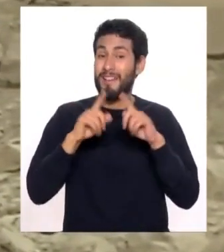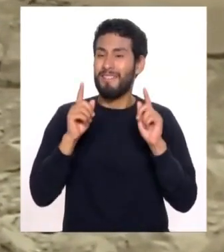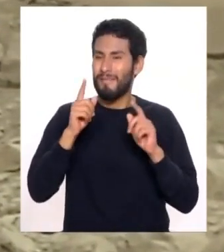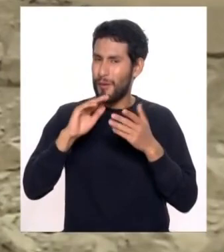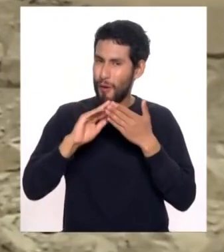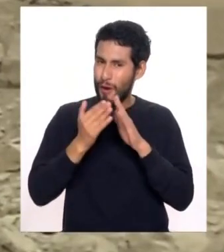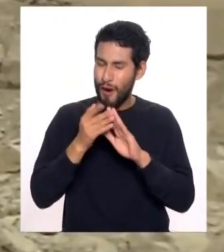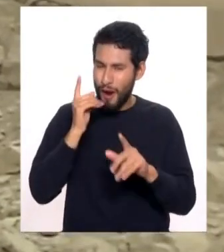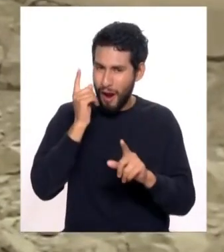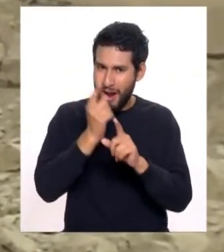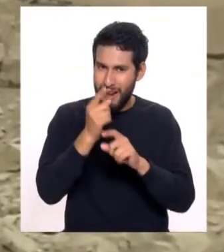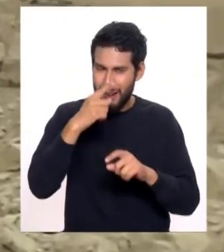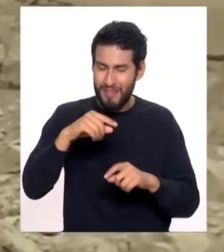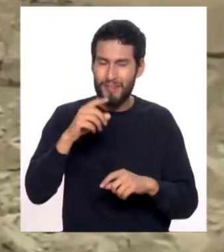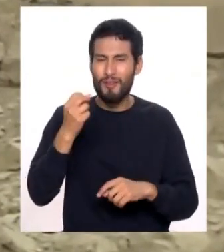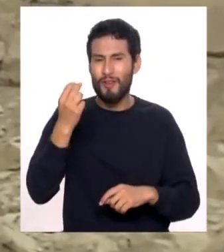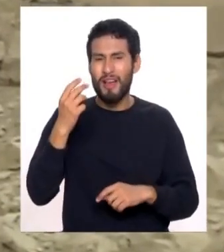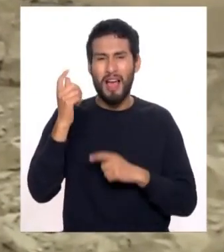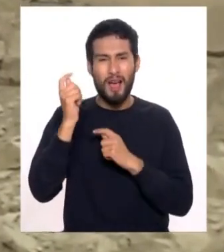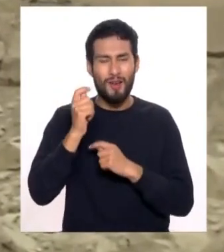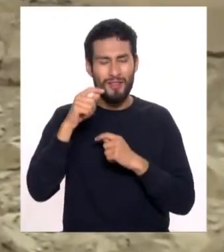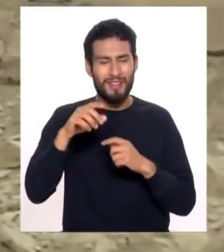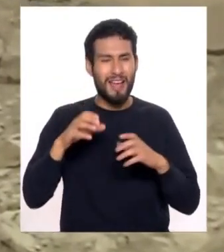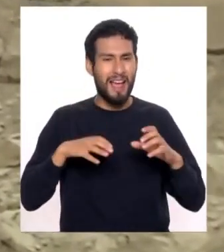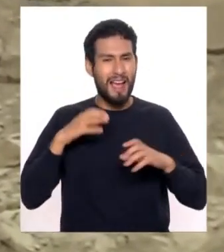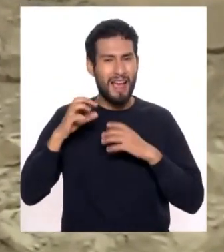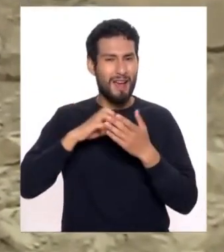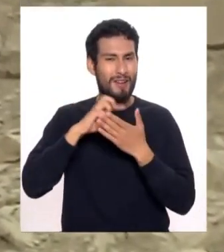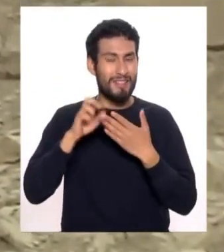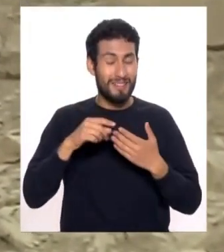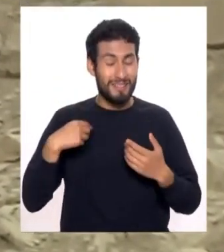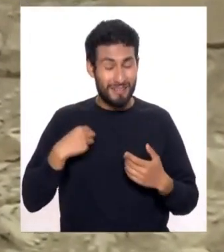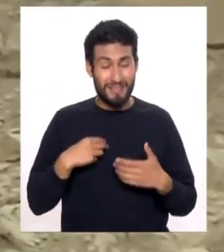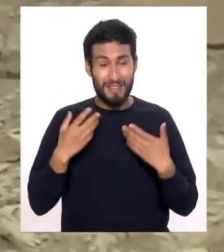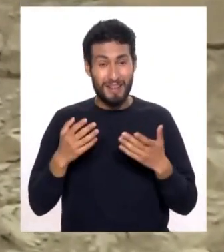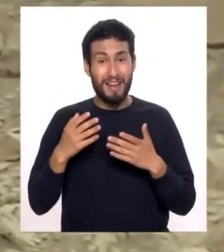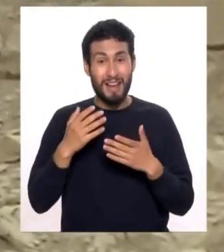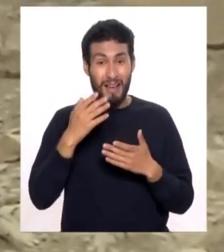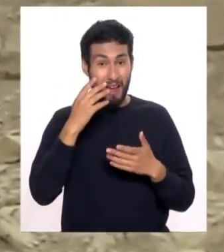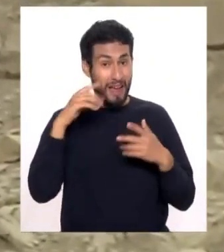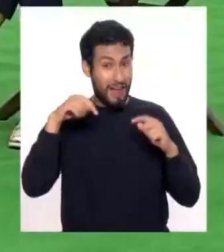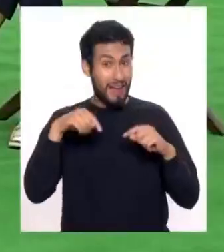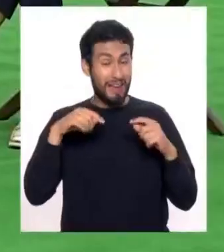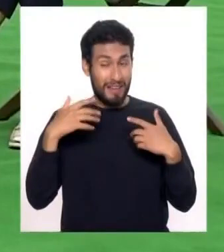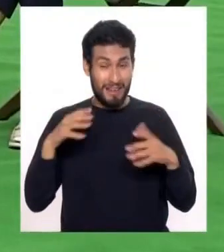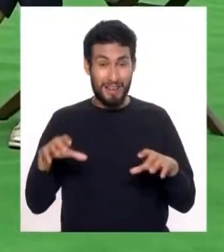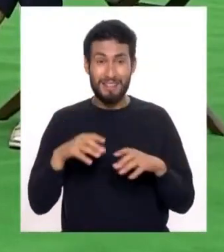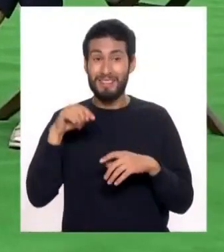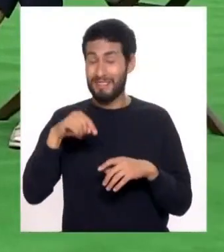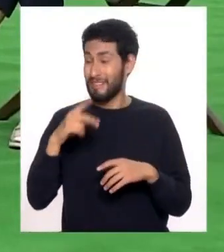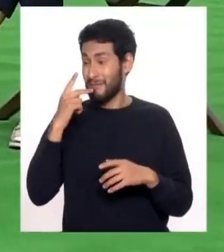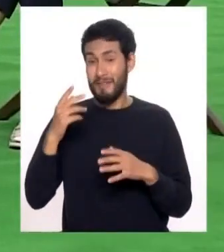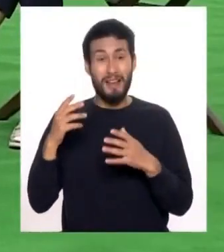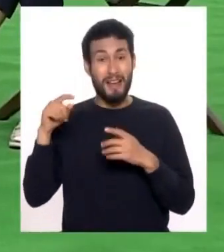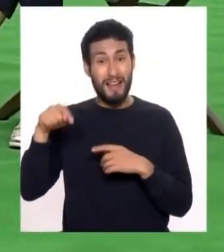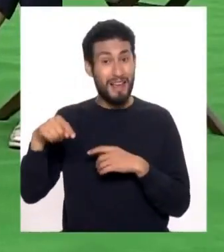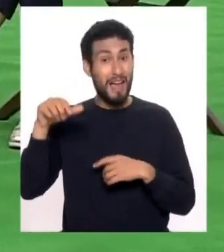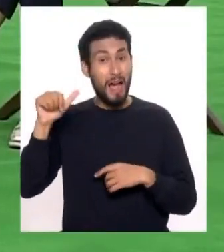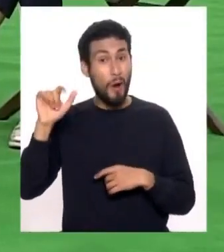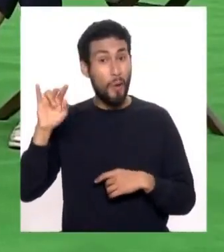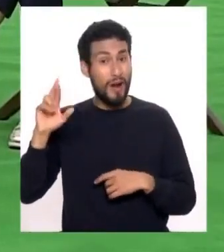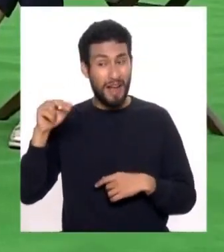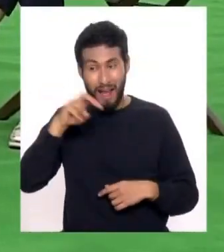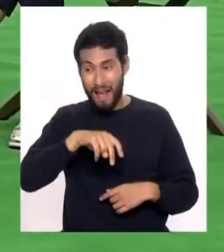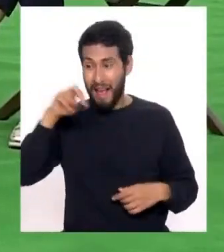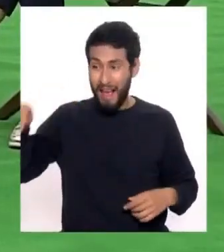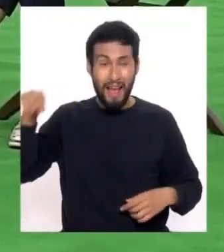comunidad del asentamiento menos 12 de agosto en estas campañas que nos habíamos comprometido y ya estamos haciendo la. Y ahora está súper ágil, está de aquí para allá, ahora en la